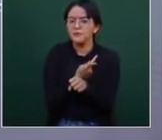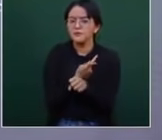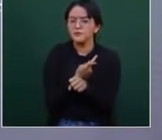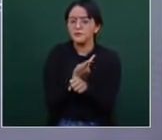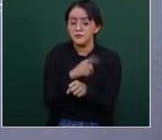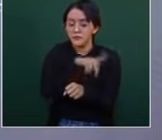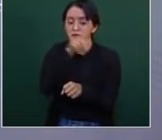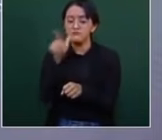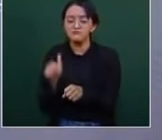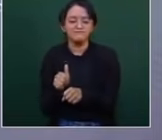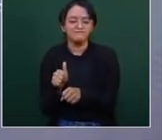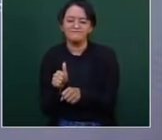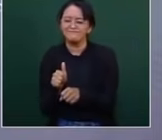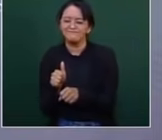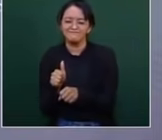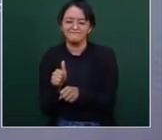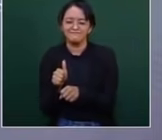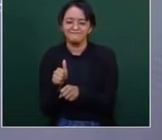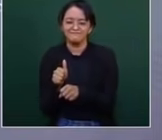después